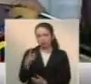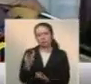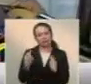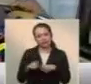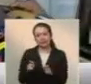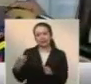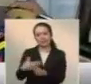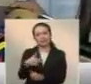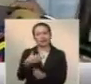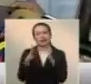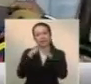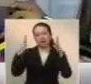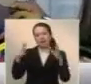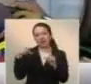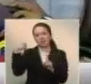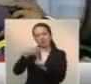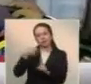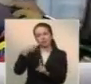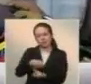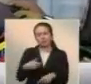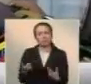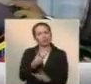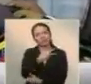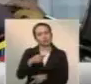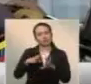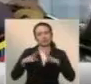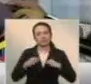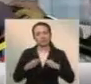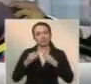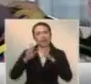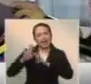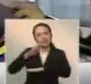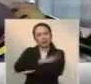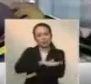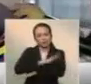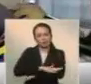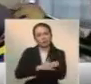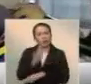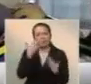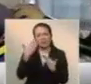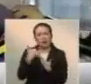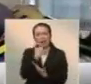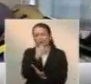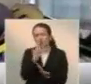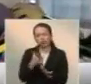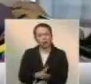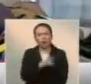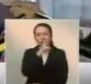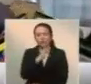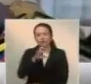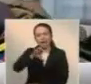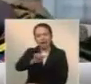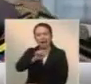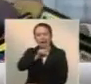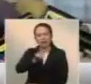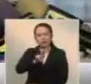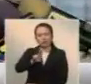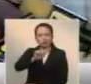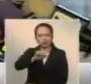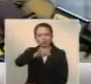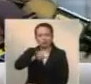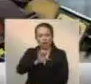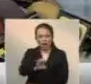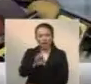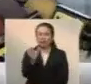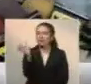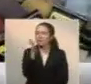gran victoria, para que no se siga permitiendo este tipo de actos. Vemos este acto aberrante de que Wilmer Azuaje, sin acusación